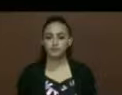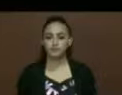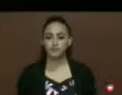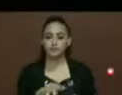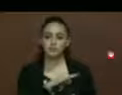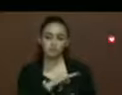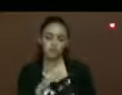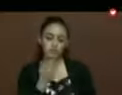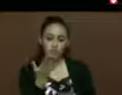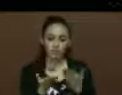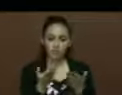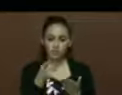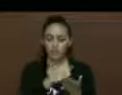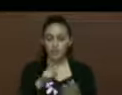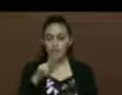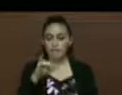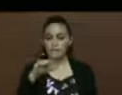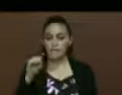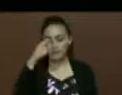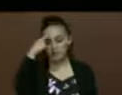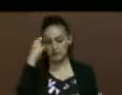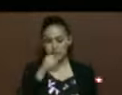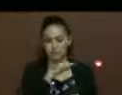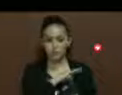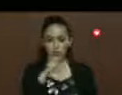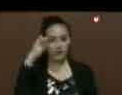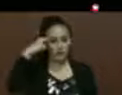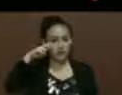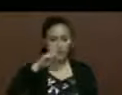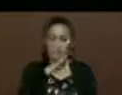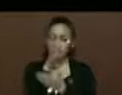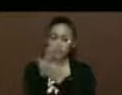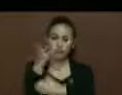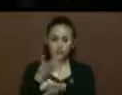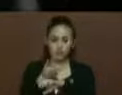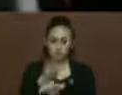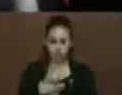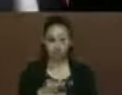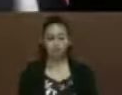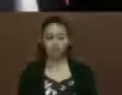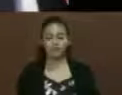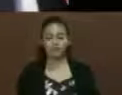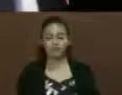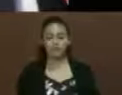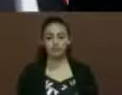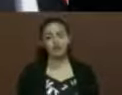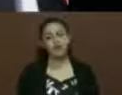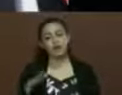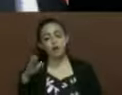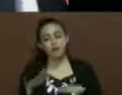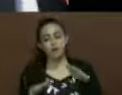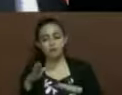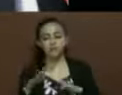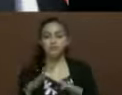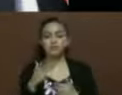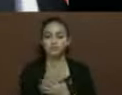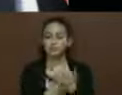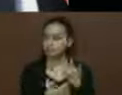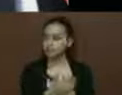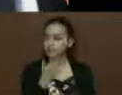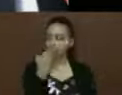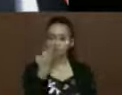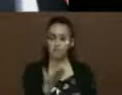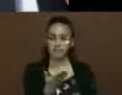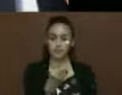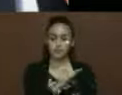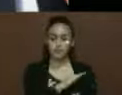pueda gestionar ese número de visas para poder ingresar a los Estados Unidos. Muchas veces lo hacemos la gestión pensando